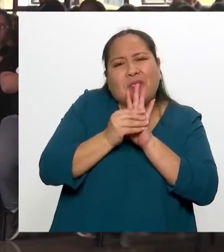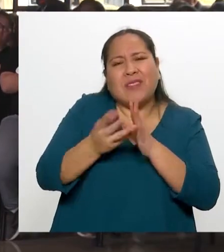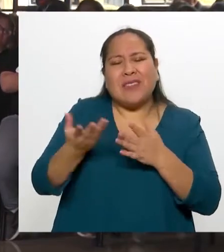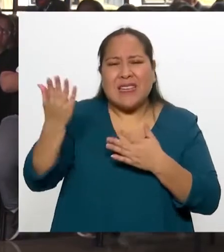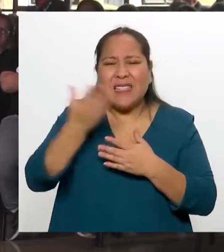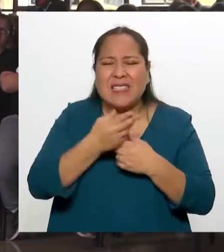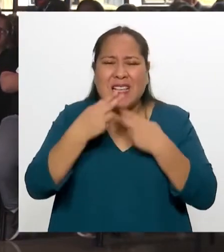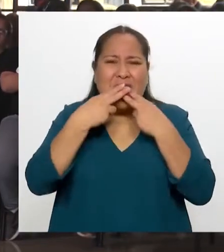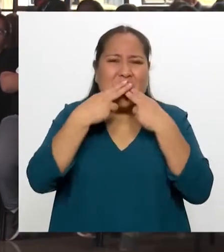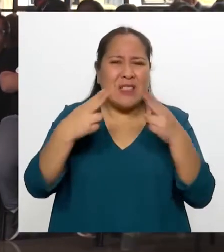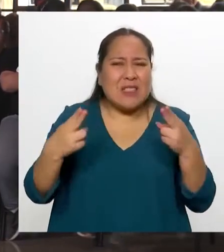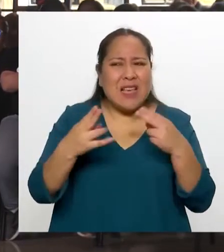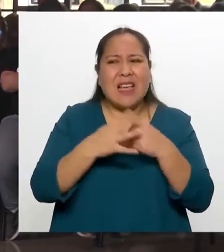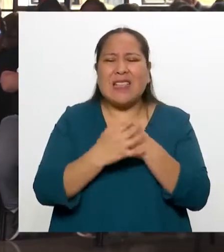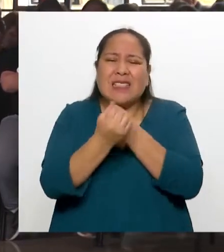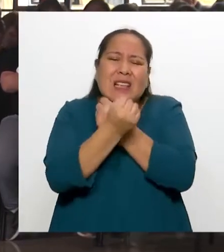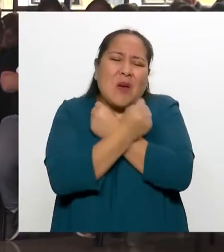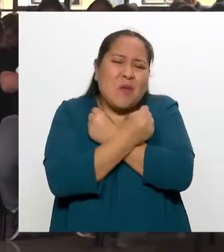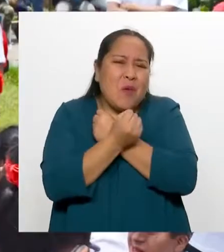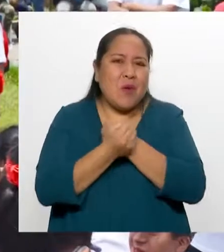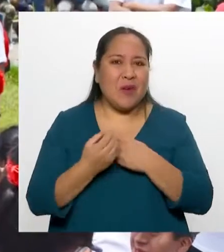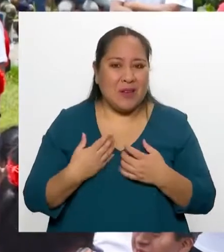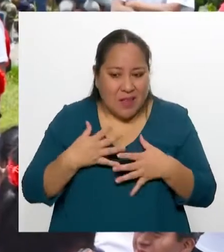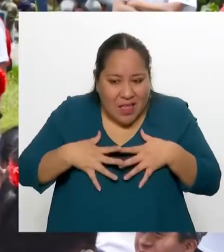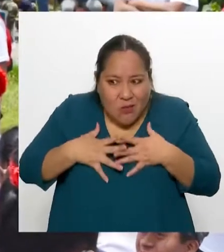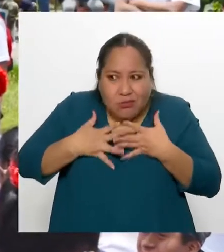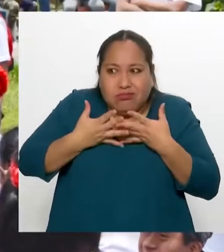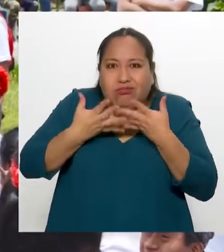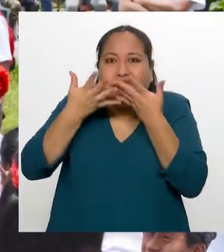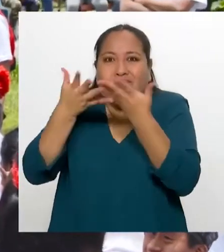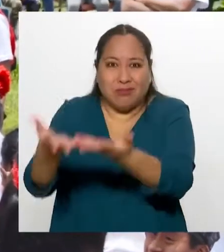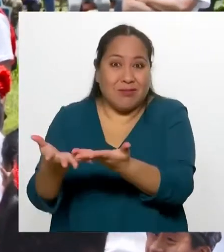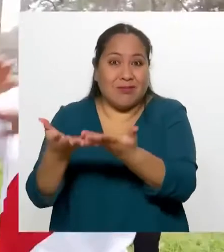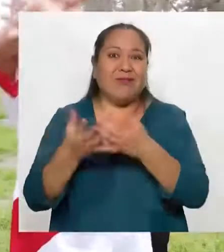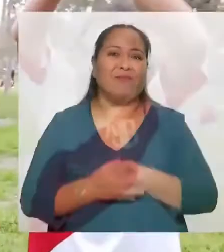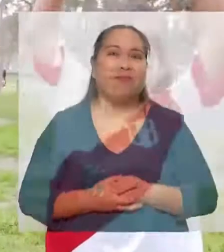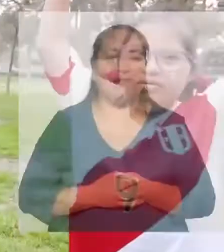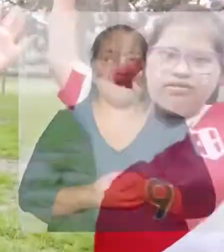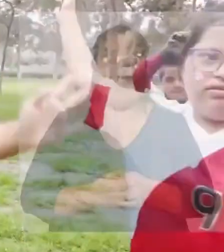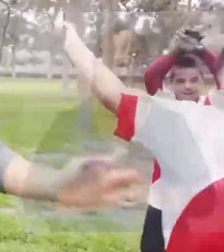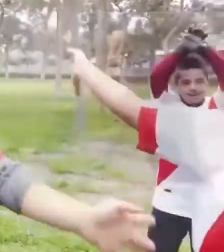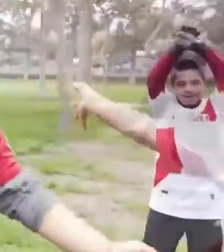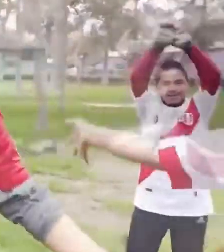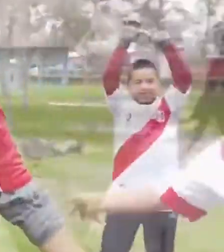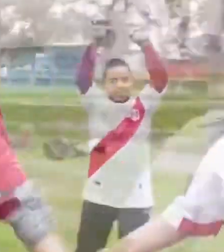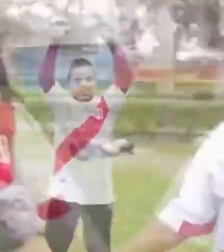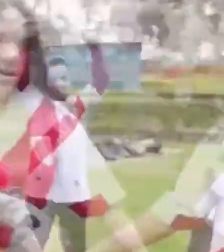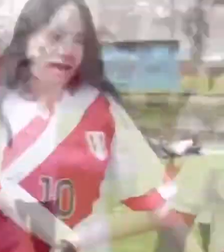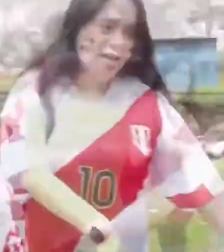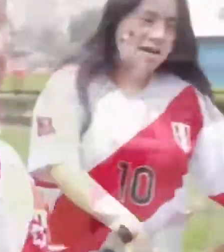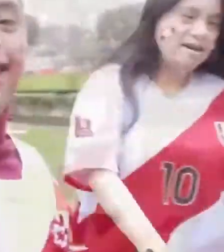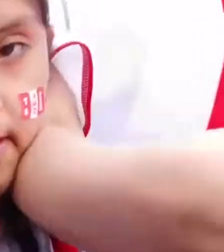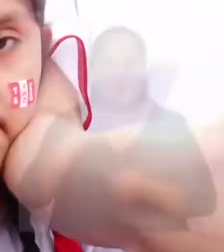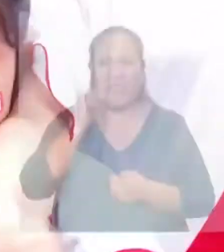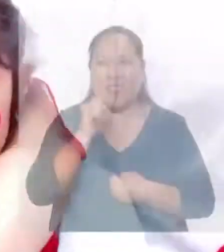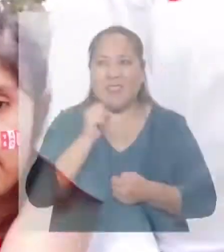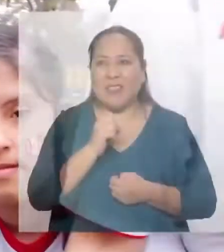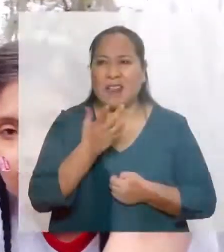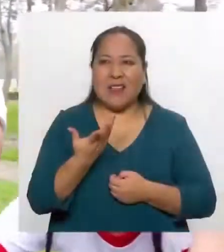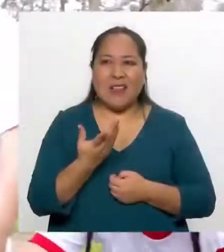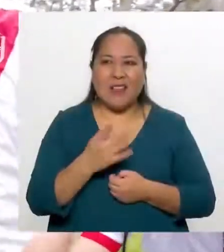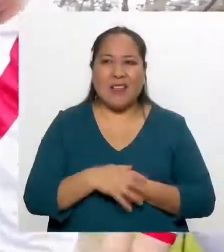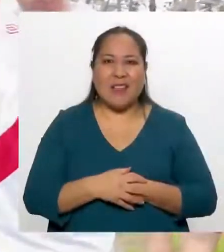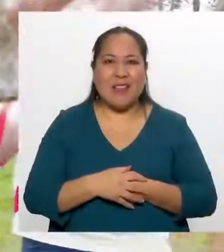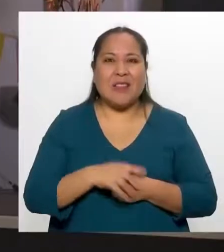amor, ¿no? Ese cariño de querer dar también algo de ti. Mi profesora